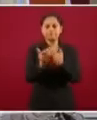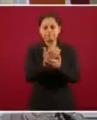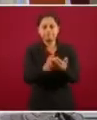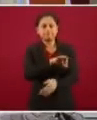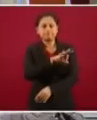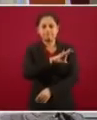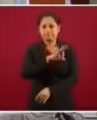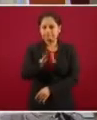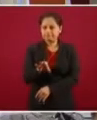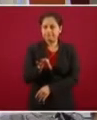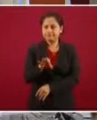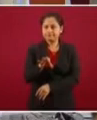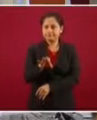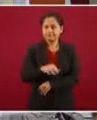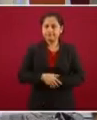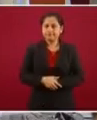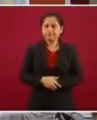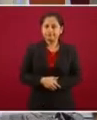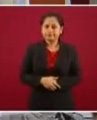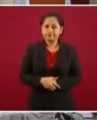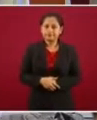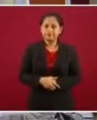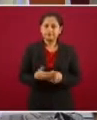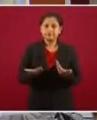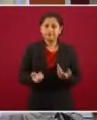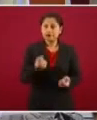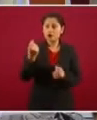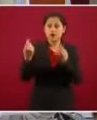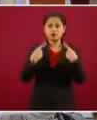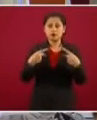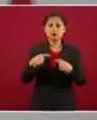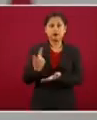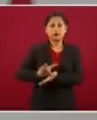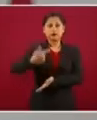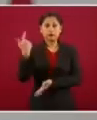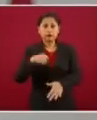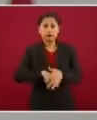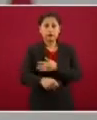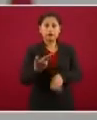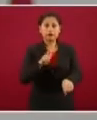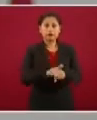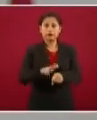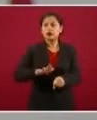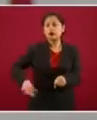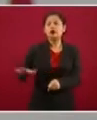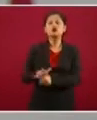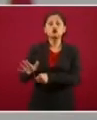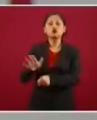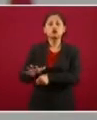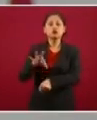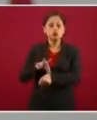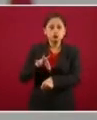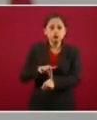y particularmente quienes necesitarán hospitalización. Ese es el sentido de las medidas, para que todo el mundo lo tenga